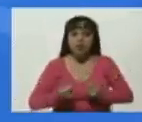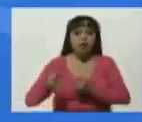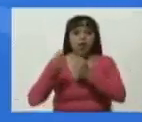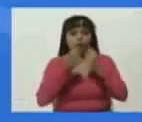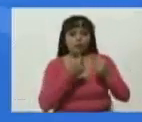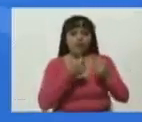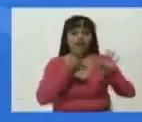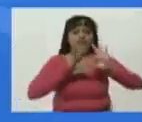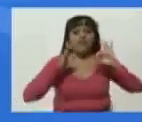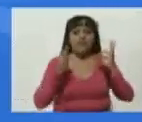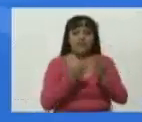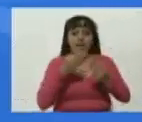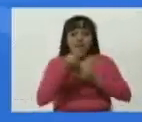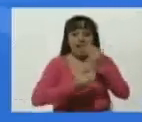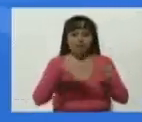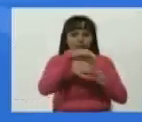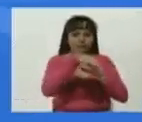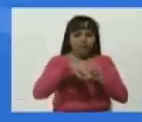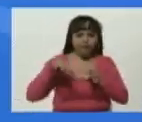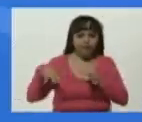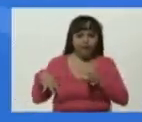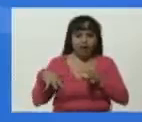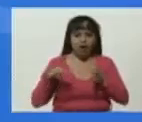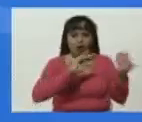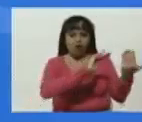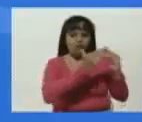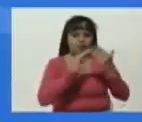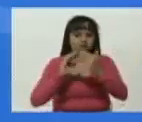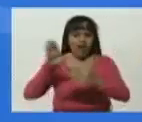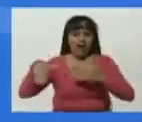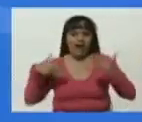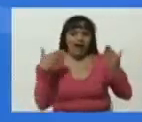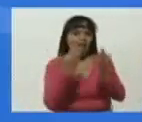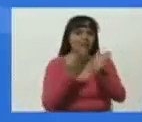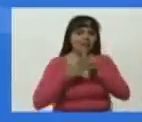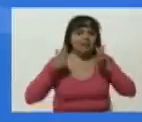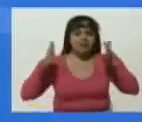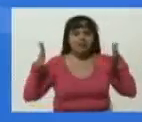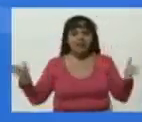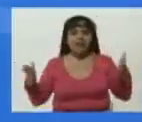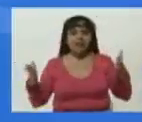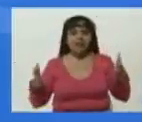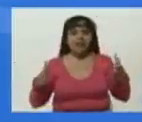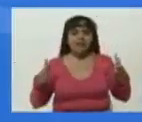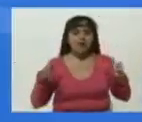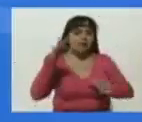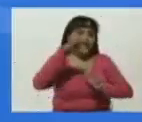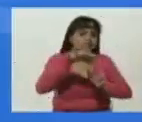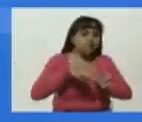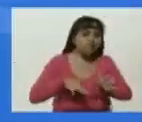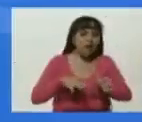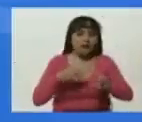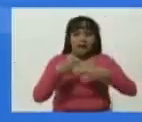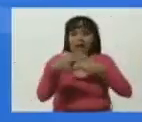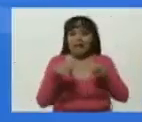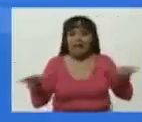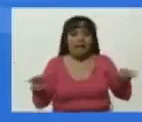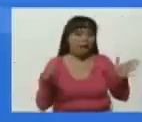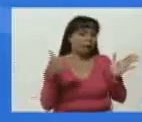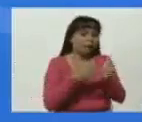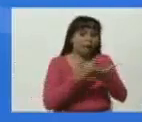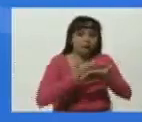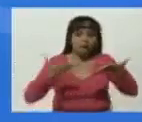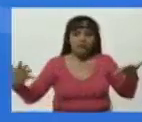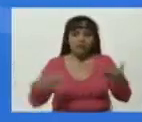conuquera familiar, comunitaria, hasta la gran producción de miles de hectáreas, pero también va